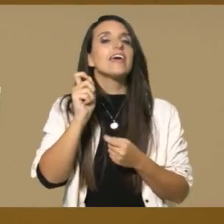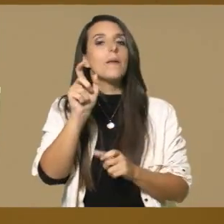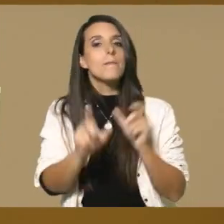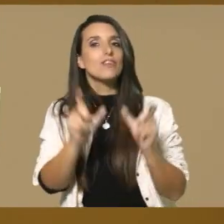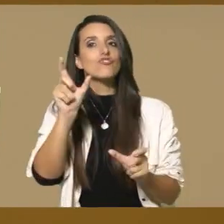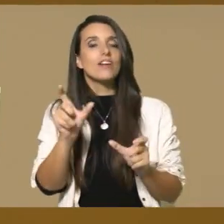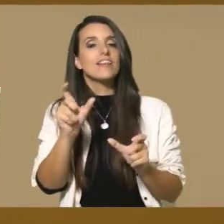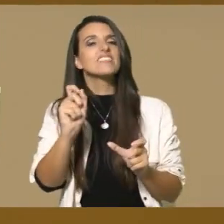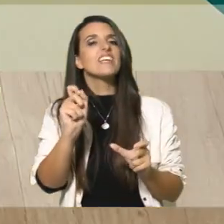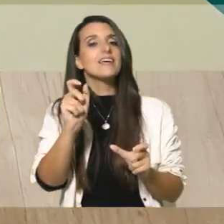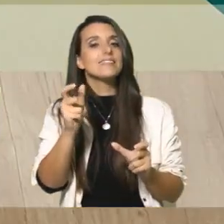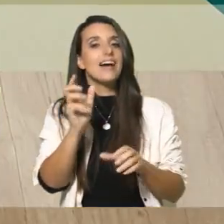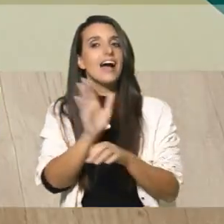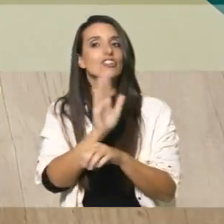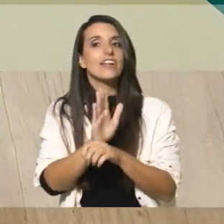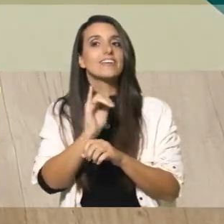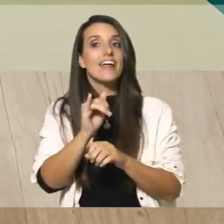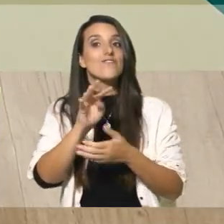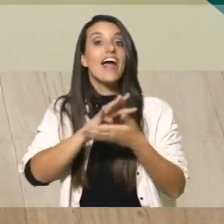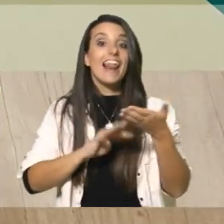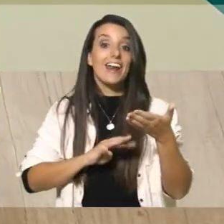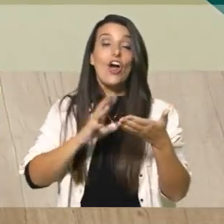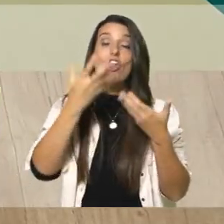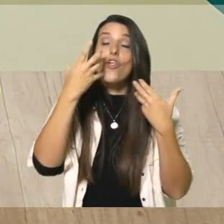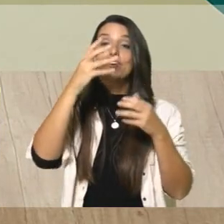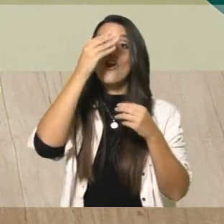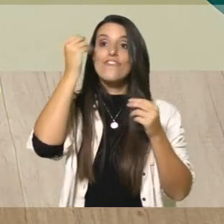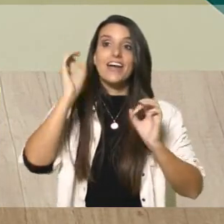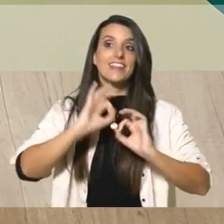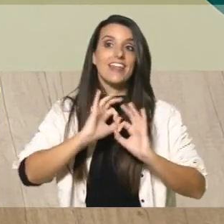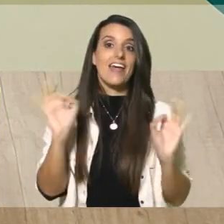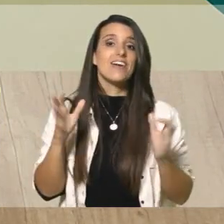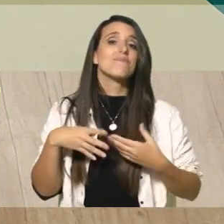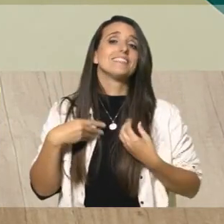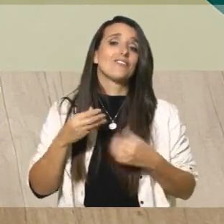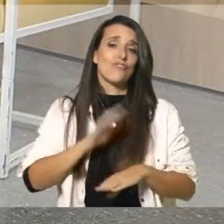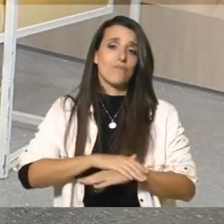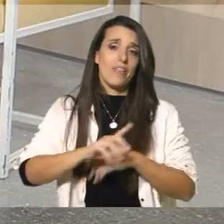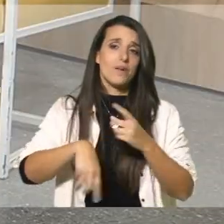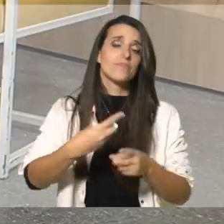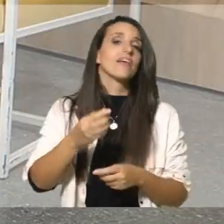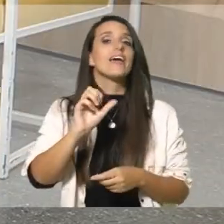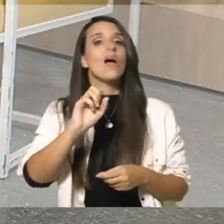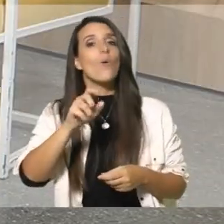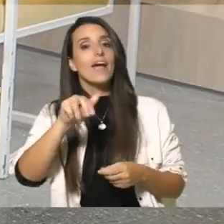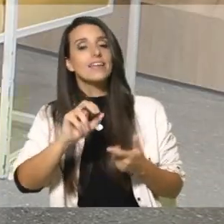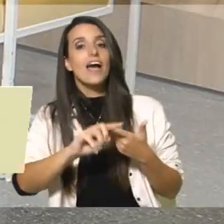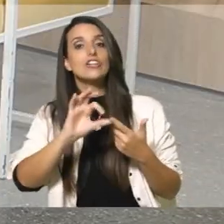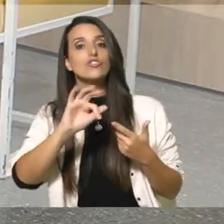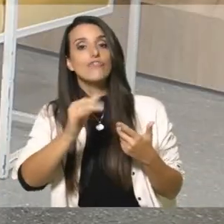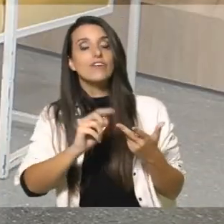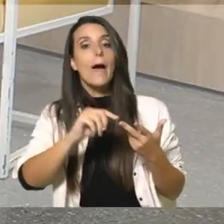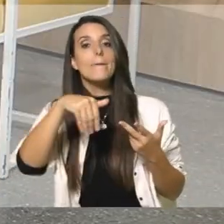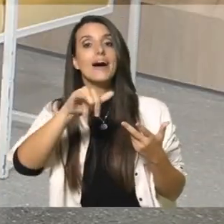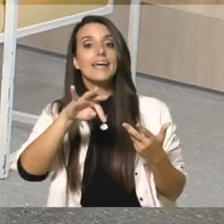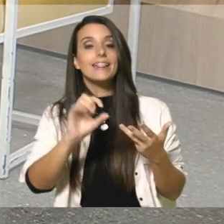el cuerpo de baile? Ahí va. Y los voy a leer porque no quiero olvidarme de ninguna que después me siento culpable. Eugenia Malcolm, Sofía Ibáñez,